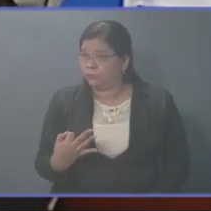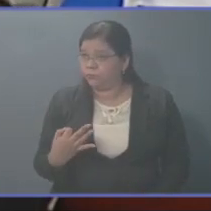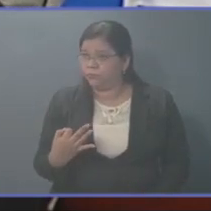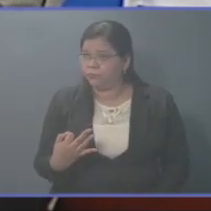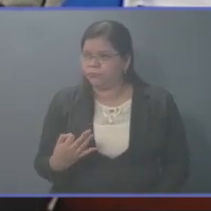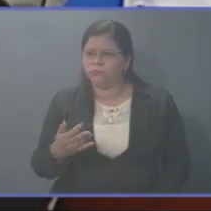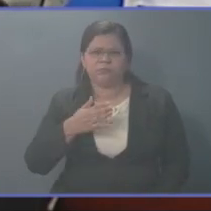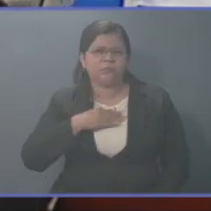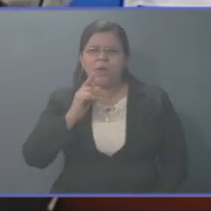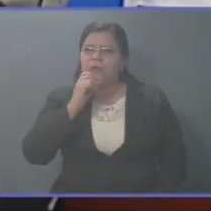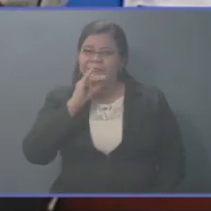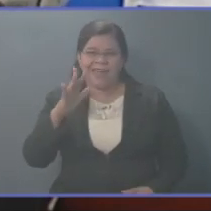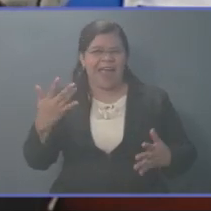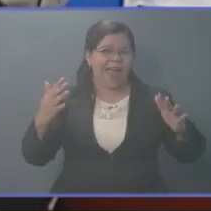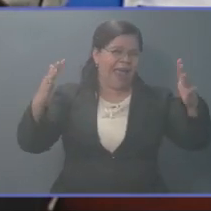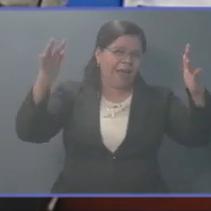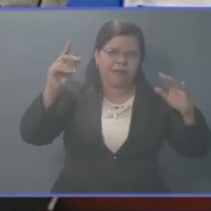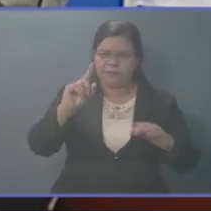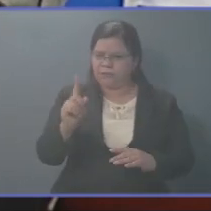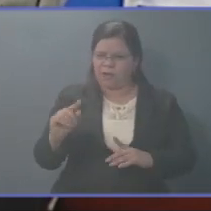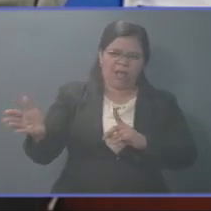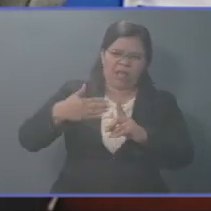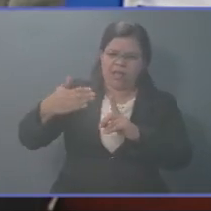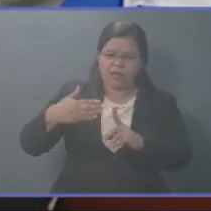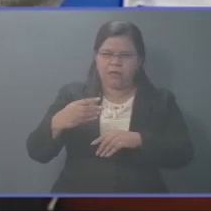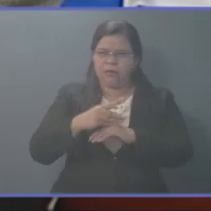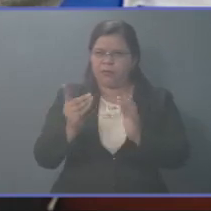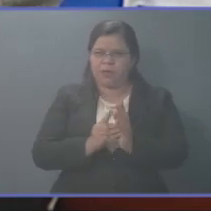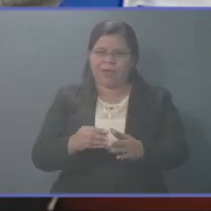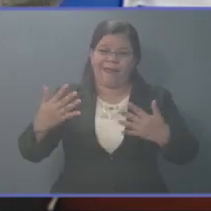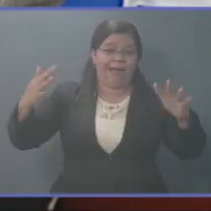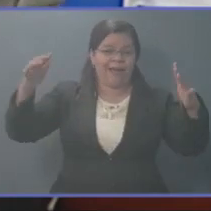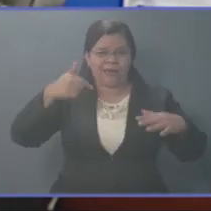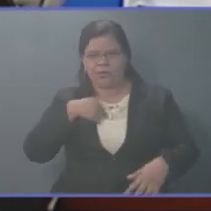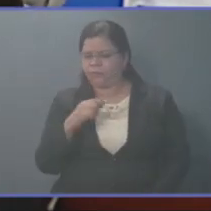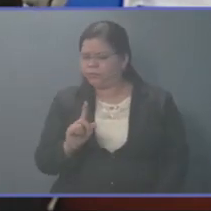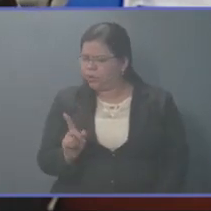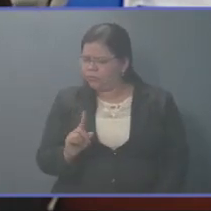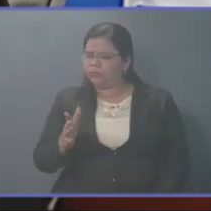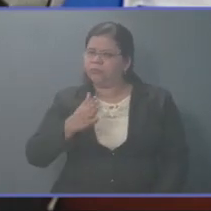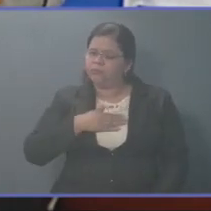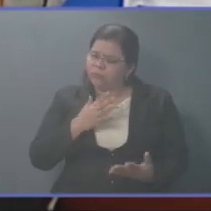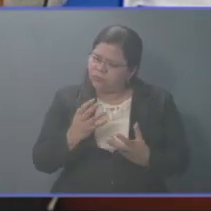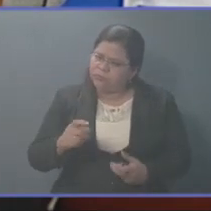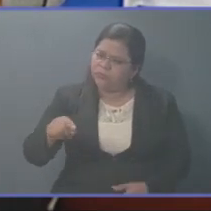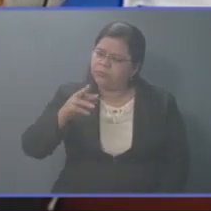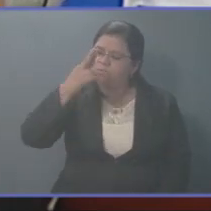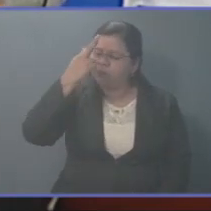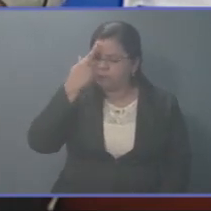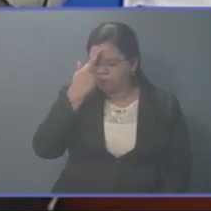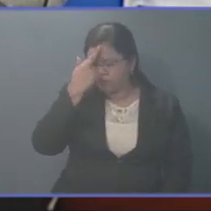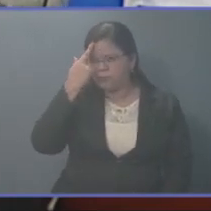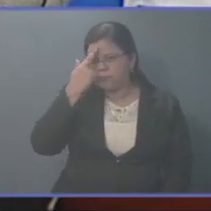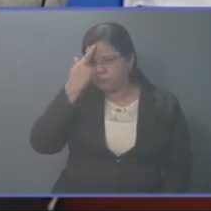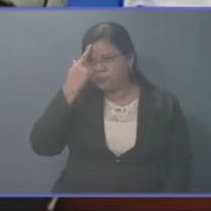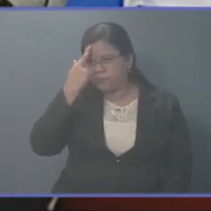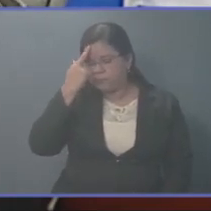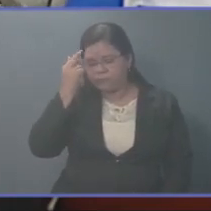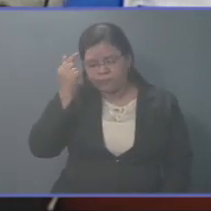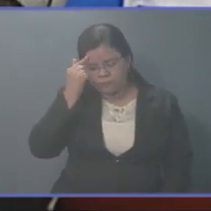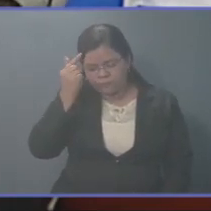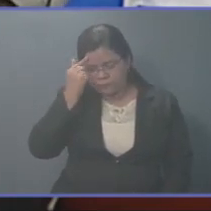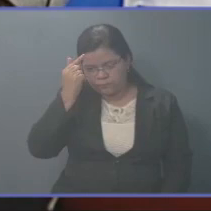voy a celebrar que maltraten a un diputado. Solo los llamo a la reflexión para que